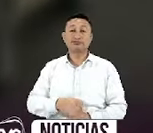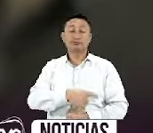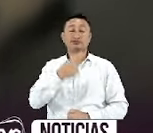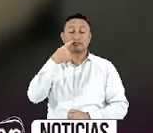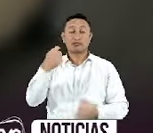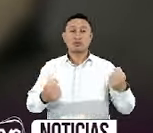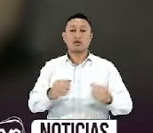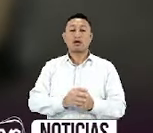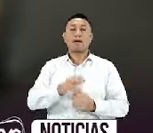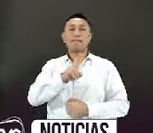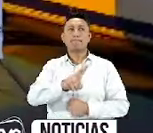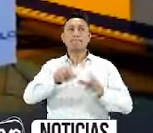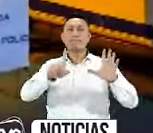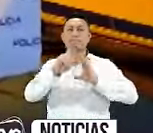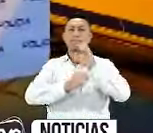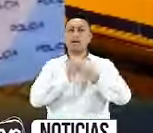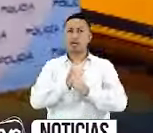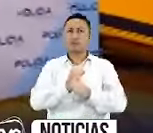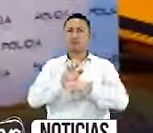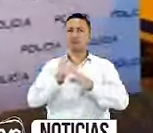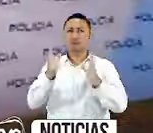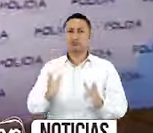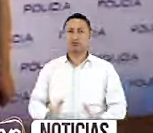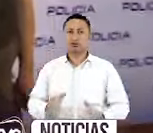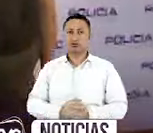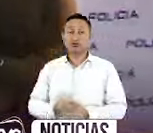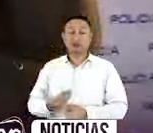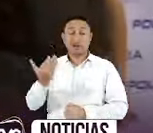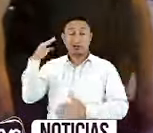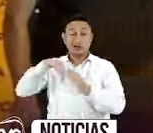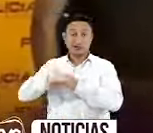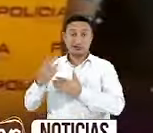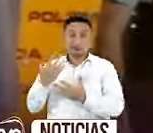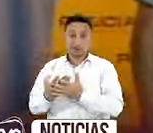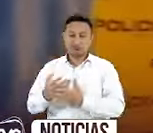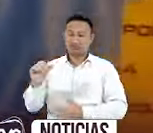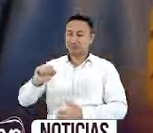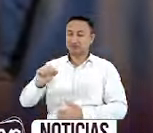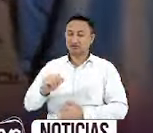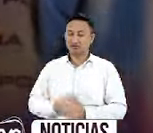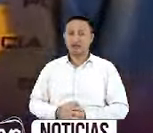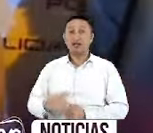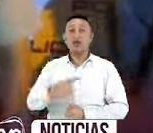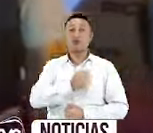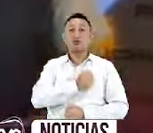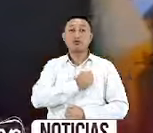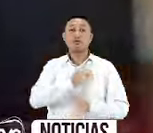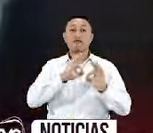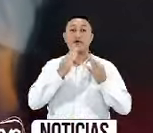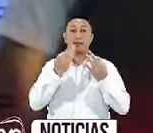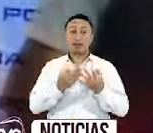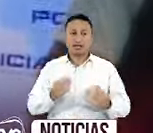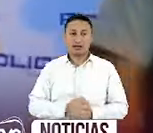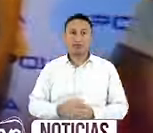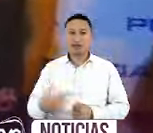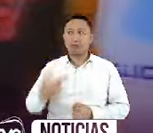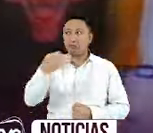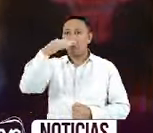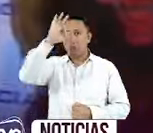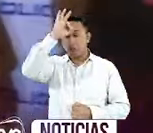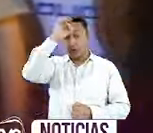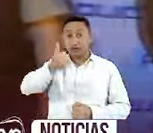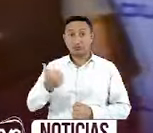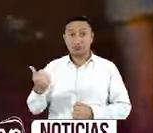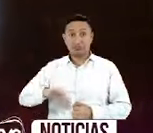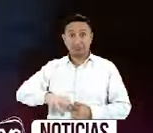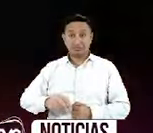de 26 años, ecuatoriano que registra antecedentes. El taxi era de un familiar que ni por enterado en lo